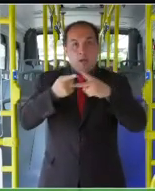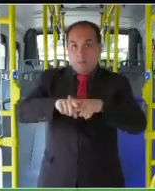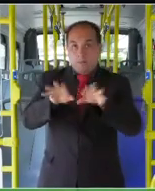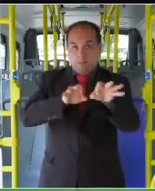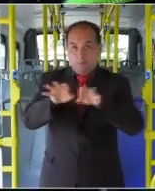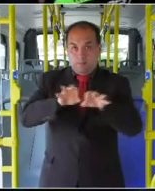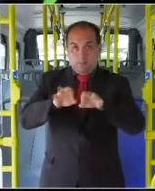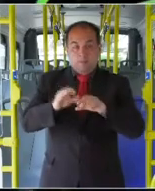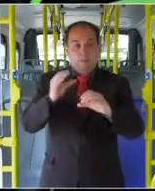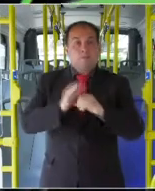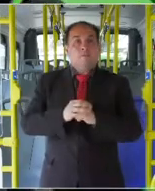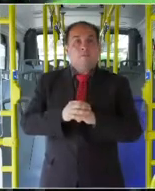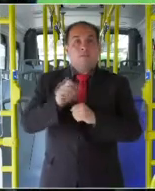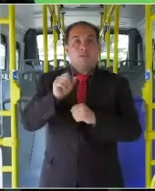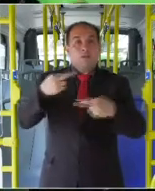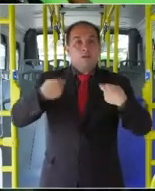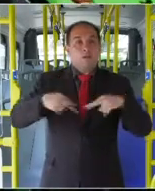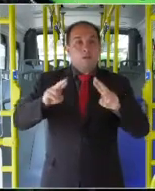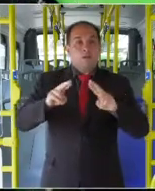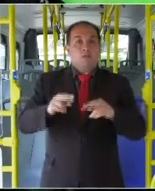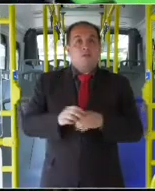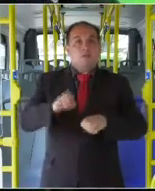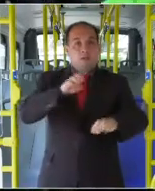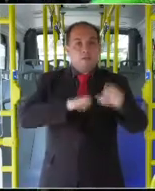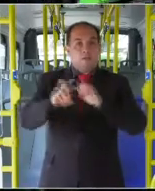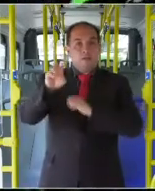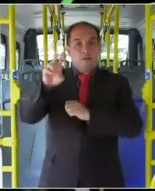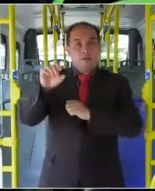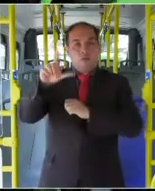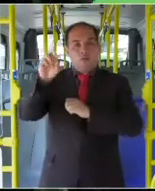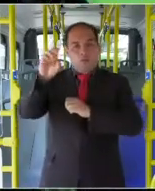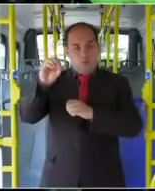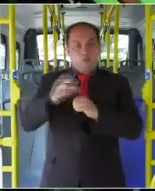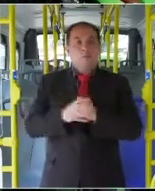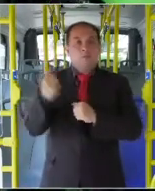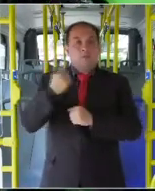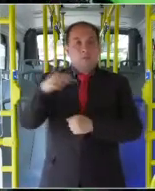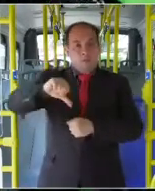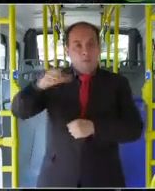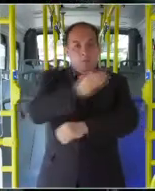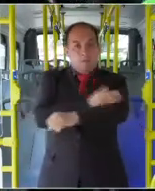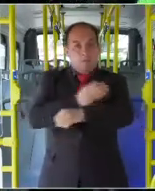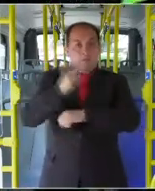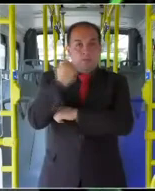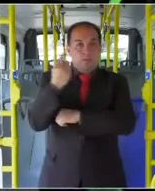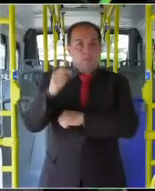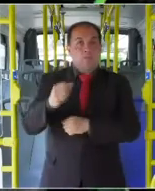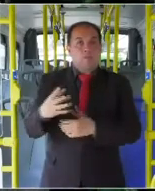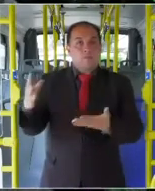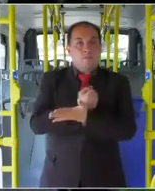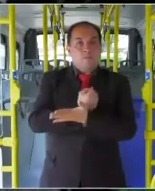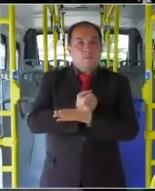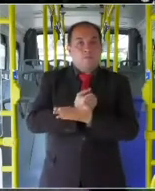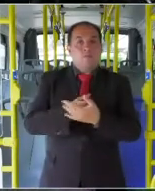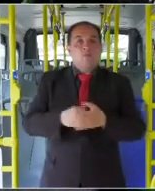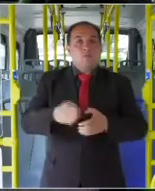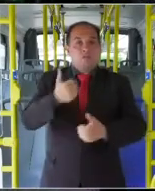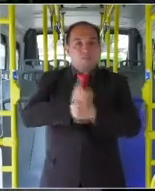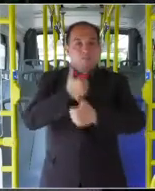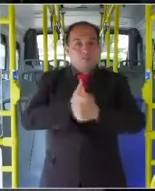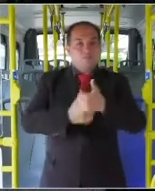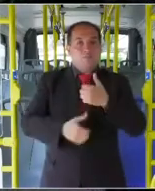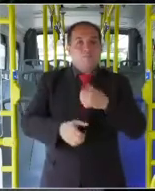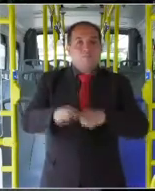Y también pues al representante de la empresa Volvo, que hoy nos acompaña y que pues es quien ganó la licitación de